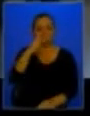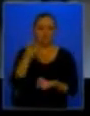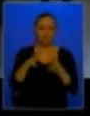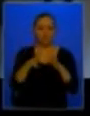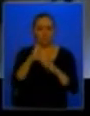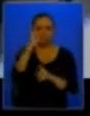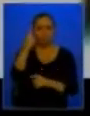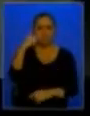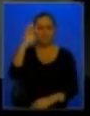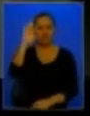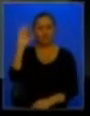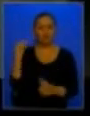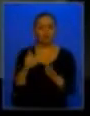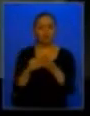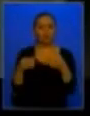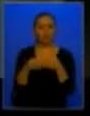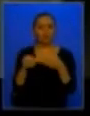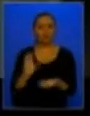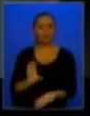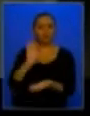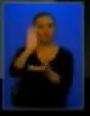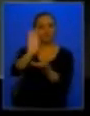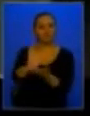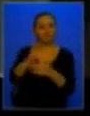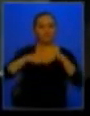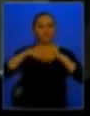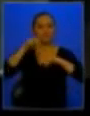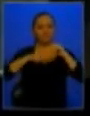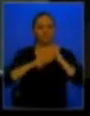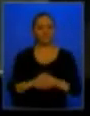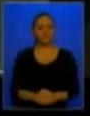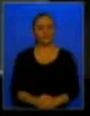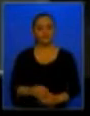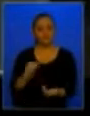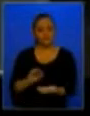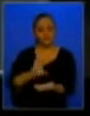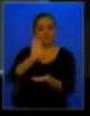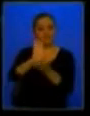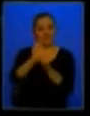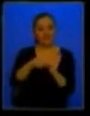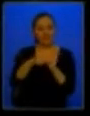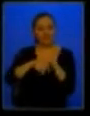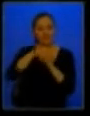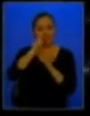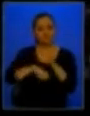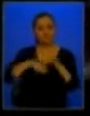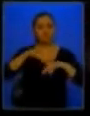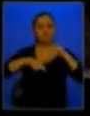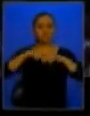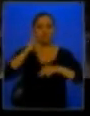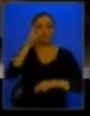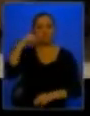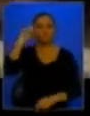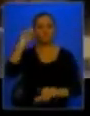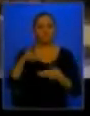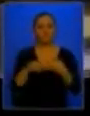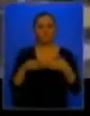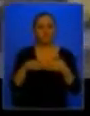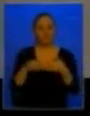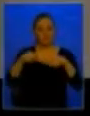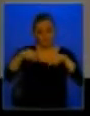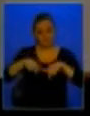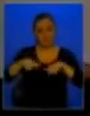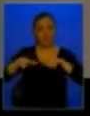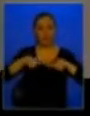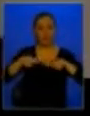$1.500.000. El registro civil con una inversión de $1.000.000. Y también en esta parroquia se puede